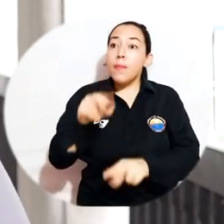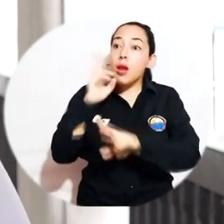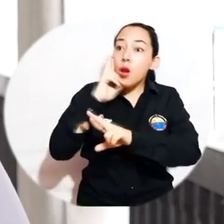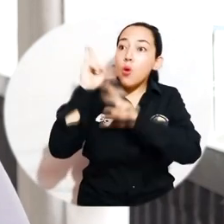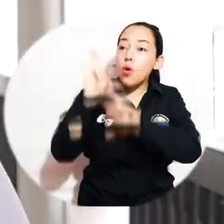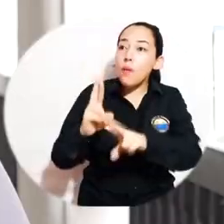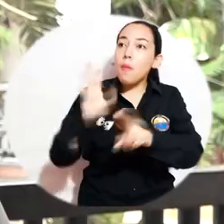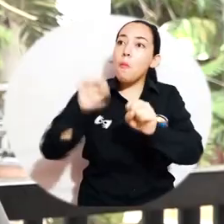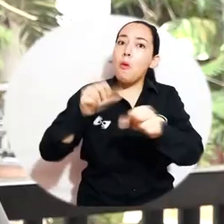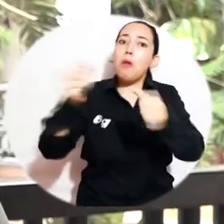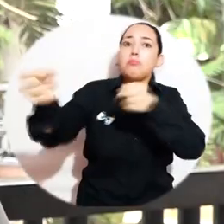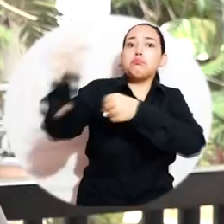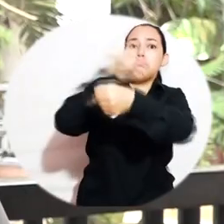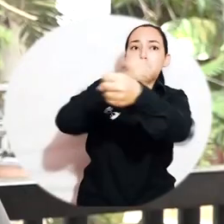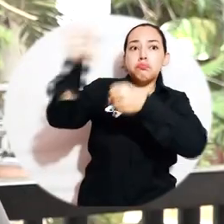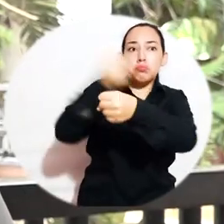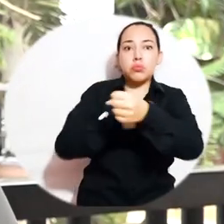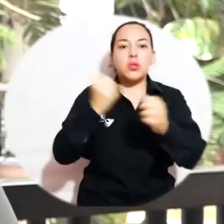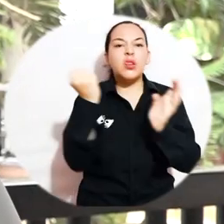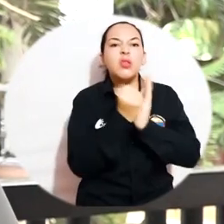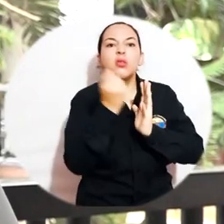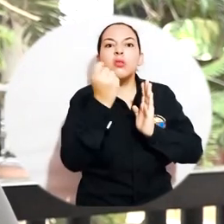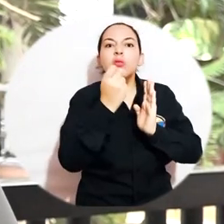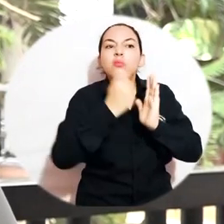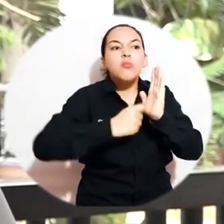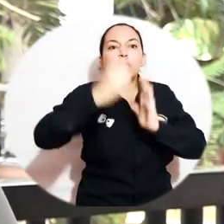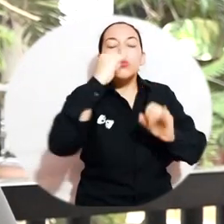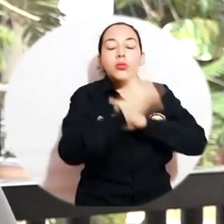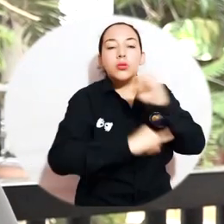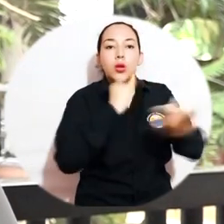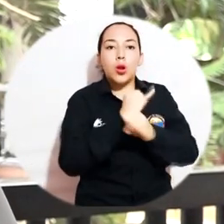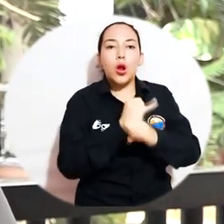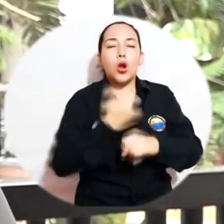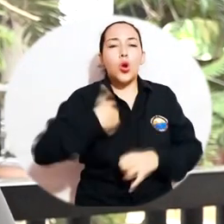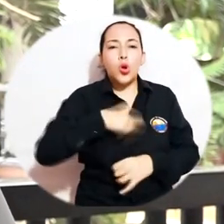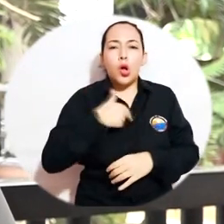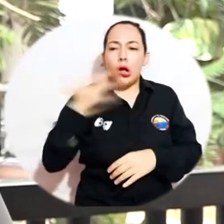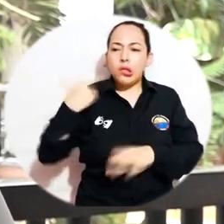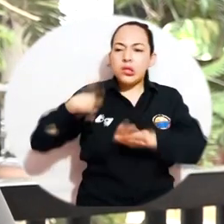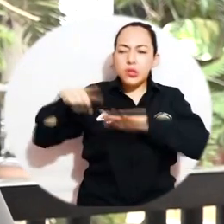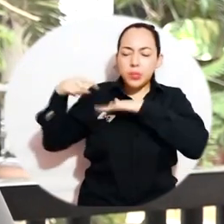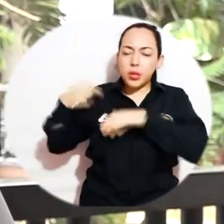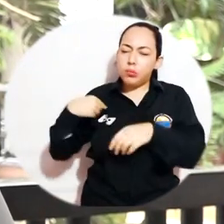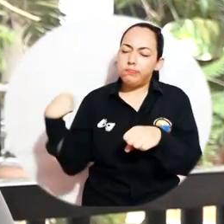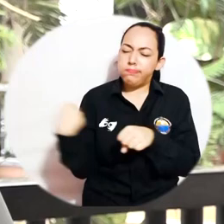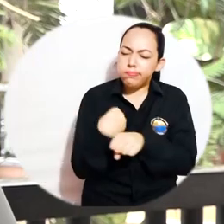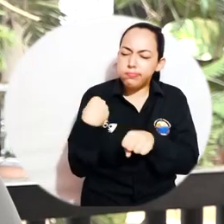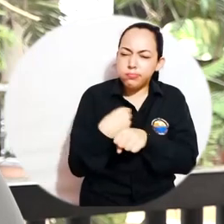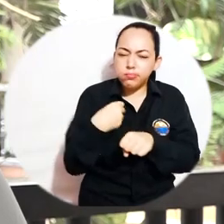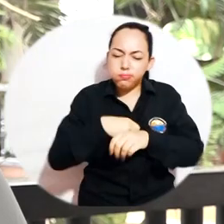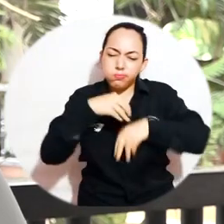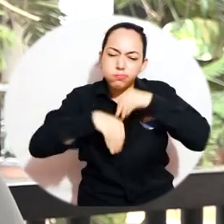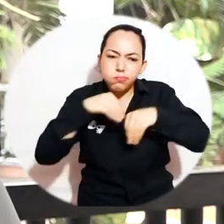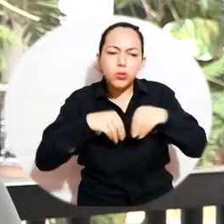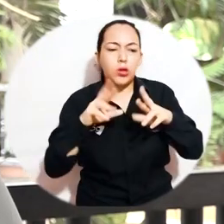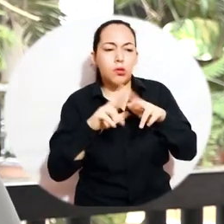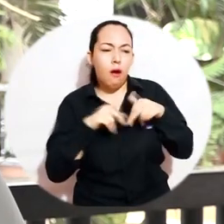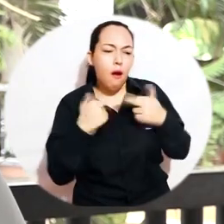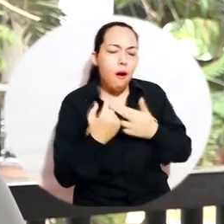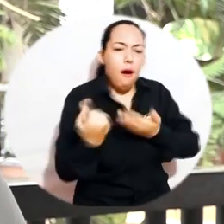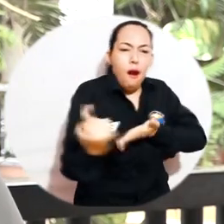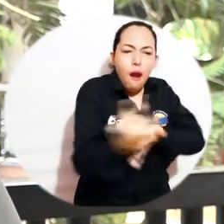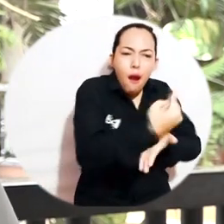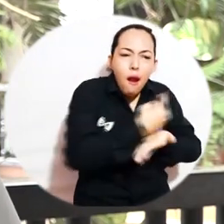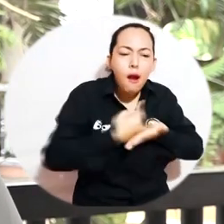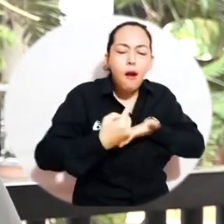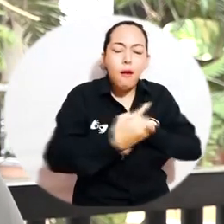gran reconocimiento. La acreditación internacional fue algo que venimos trabajando como programa desde hace varios semestres anteriores, en